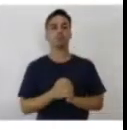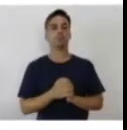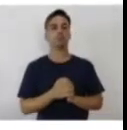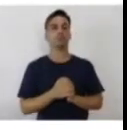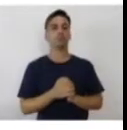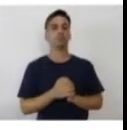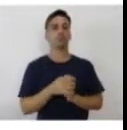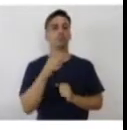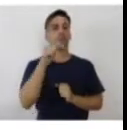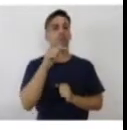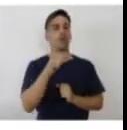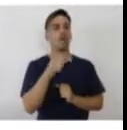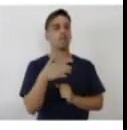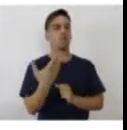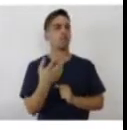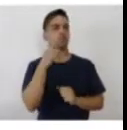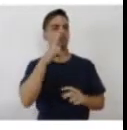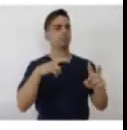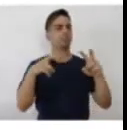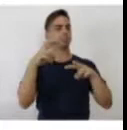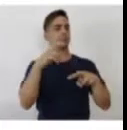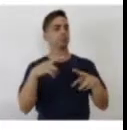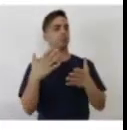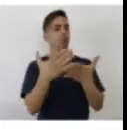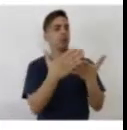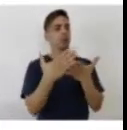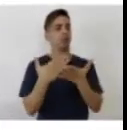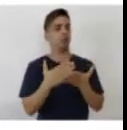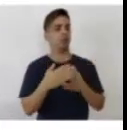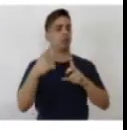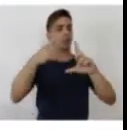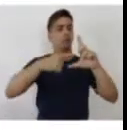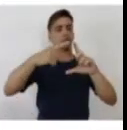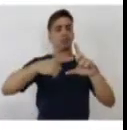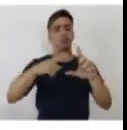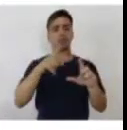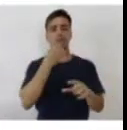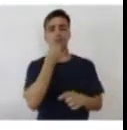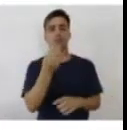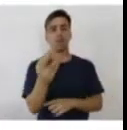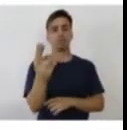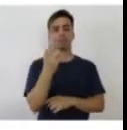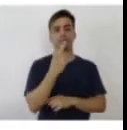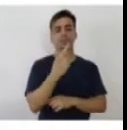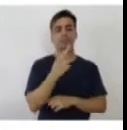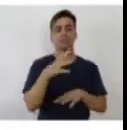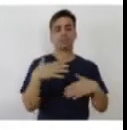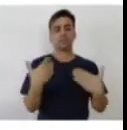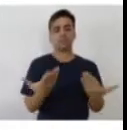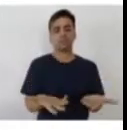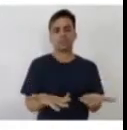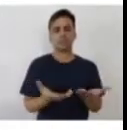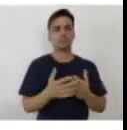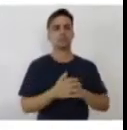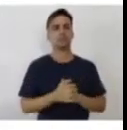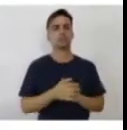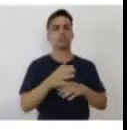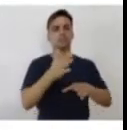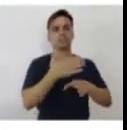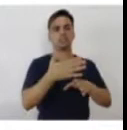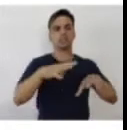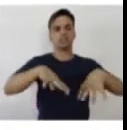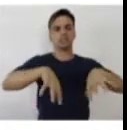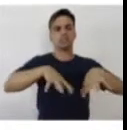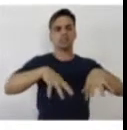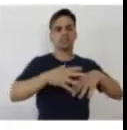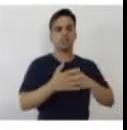objetivos están presentes, indagando, es decir, que durante el estudio del contenido ustedes podrán responder a qué es un